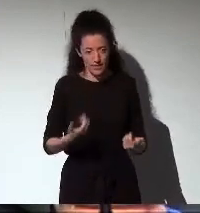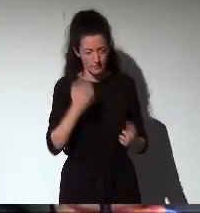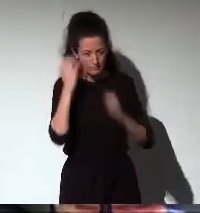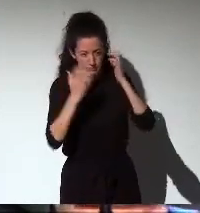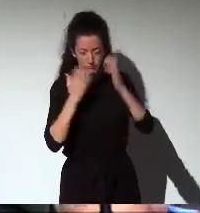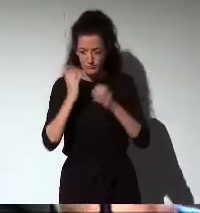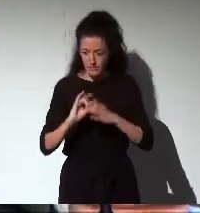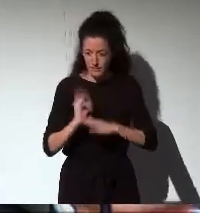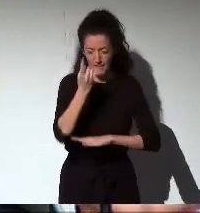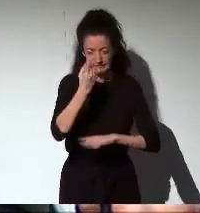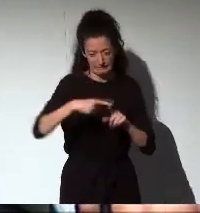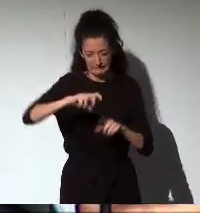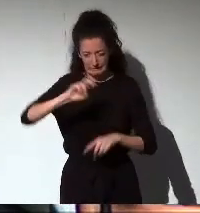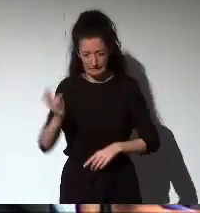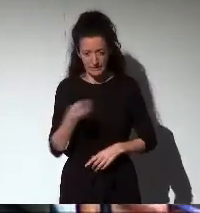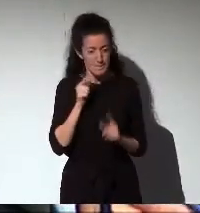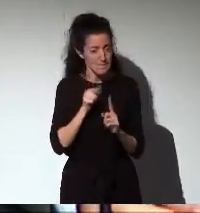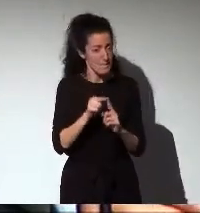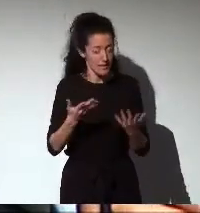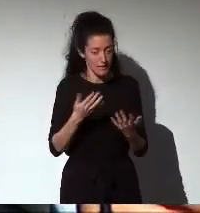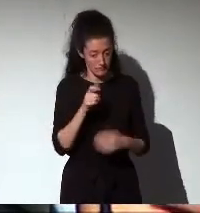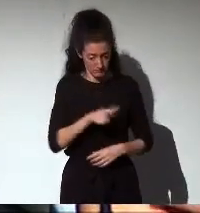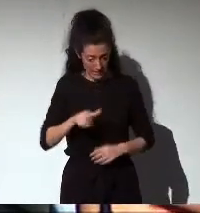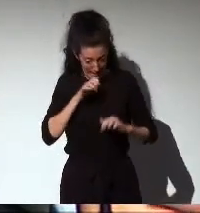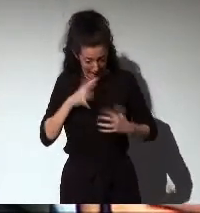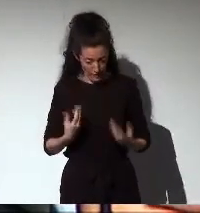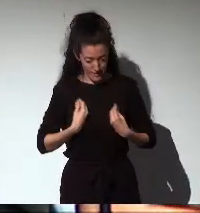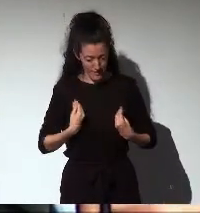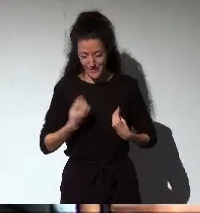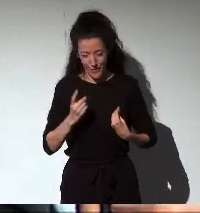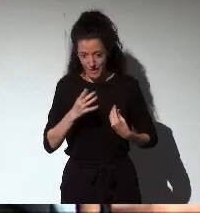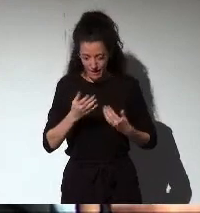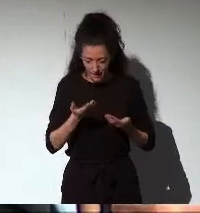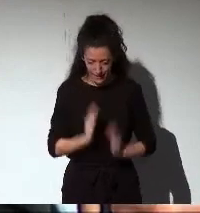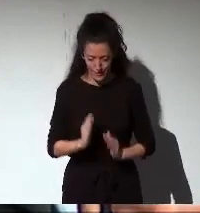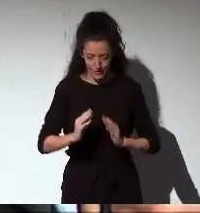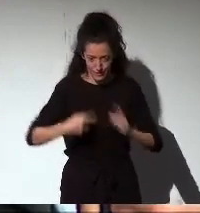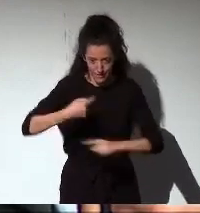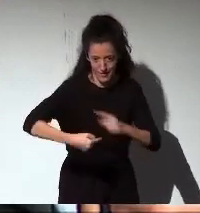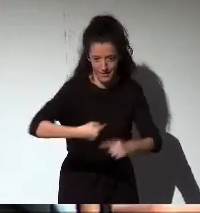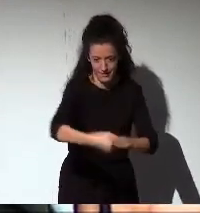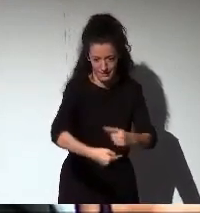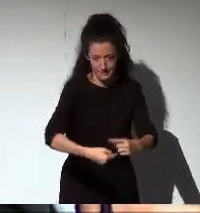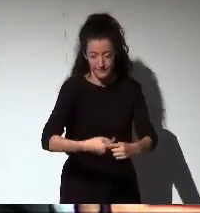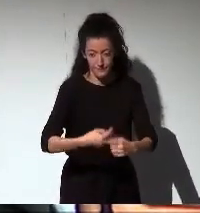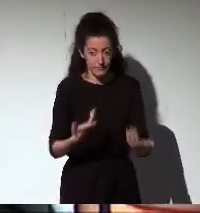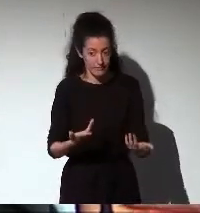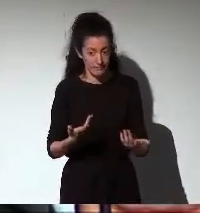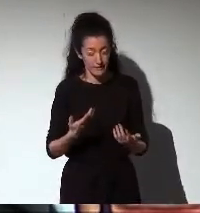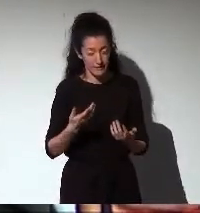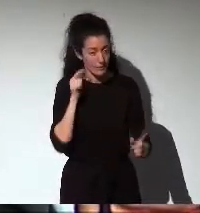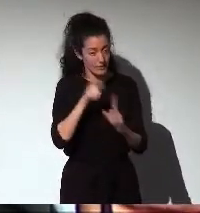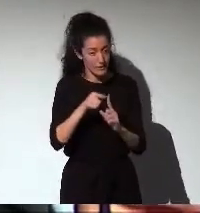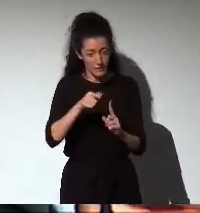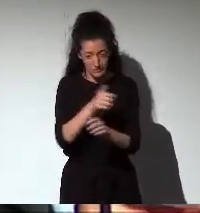hacemos pensando en las generaciones futuras. Pero eso al voluntariado poco hay que explicárselo. Por lo tanto, nuestro principal